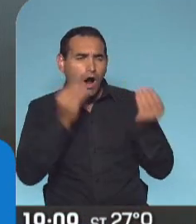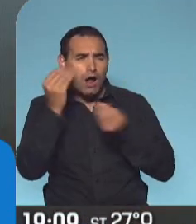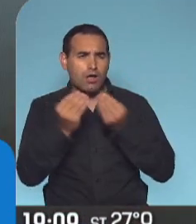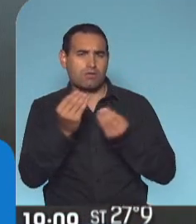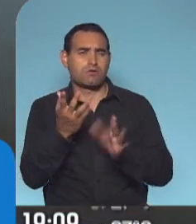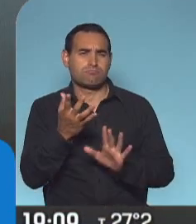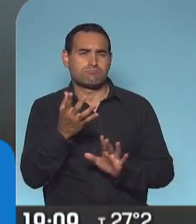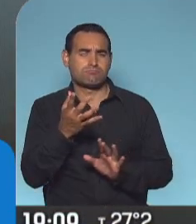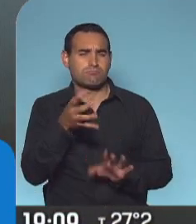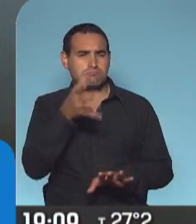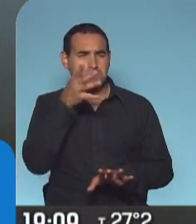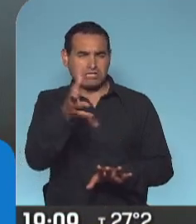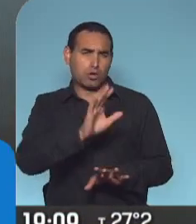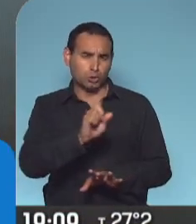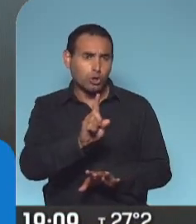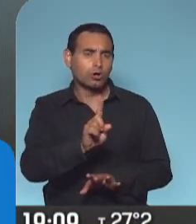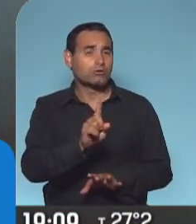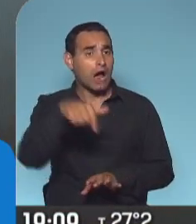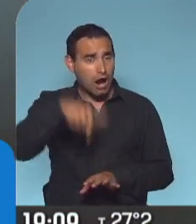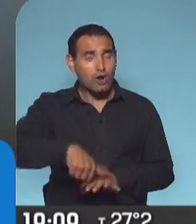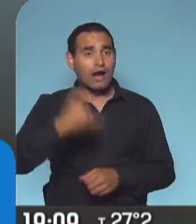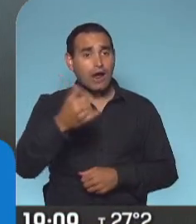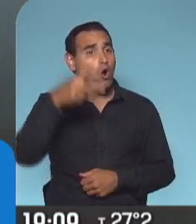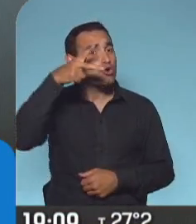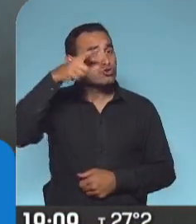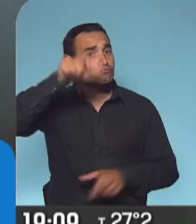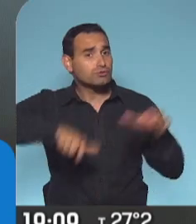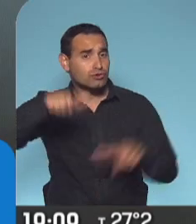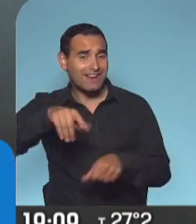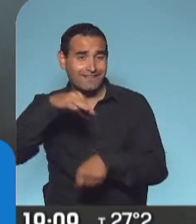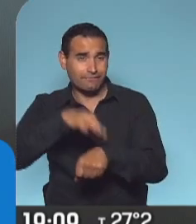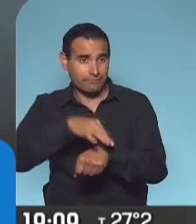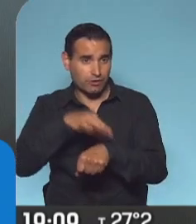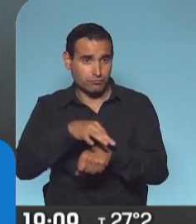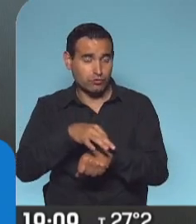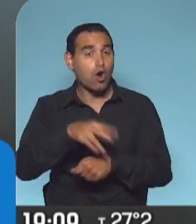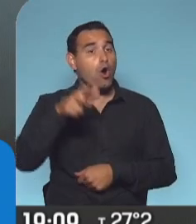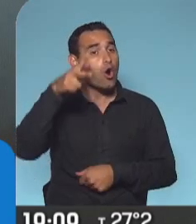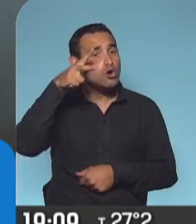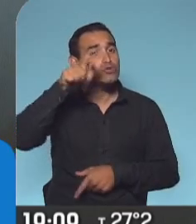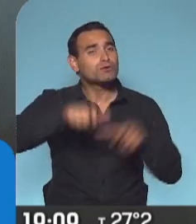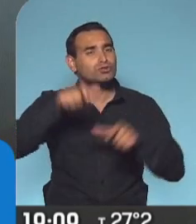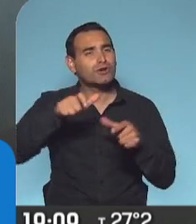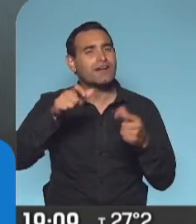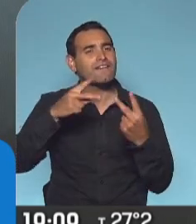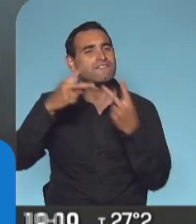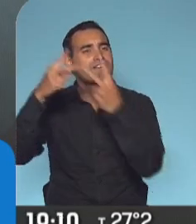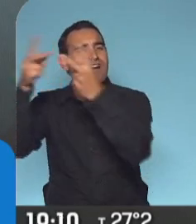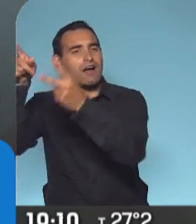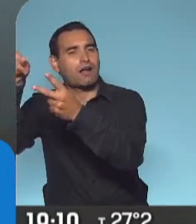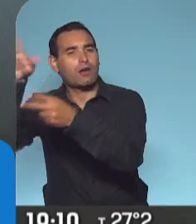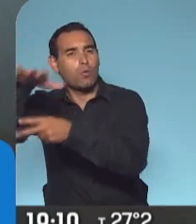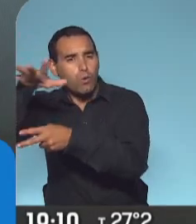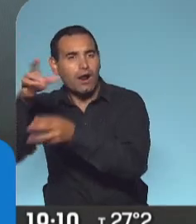estado de contención. Nosotros estamos teniendo 8 casos, que son 8 casos de viajeros de zona de riesgo. Y